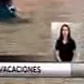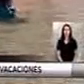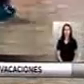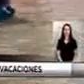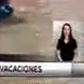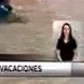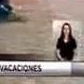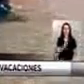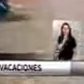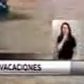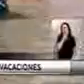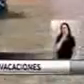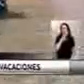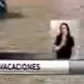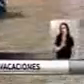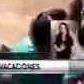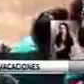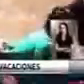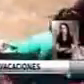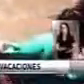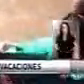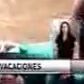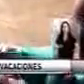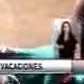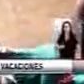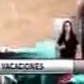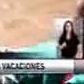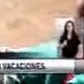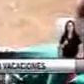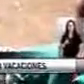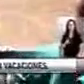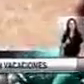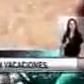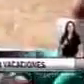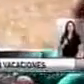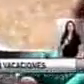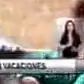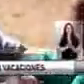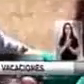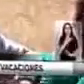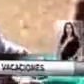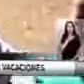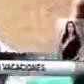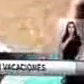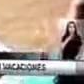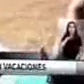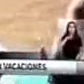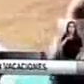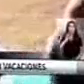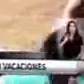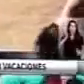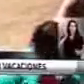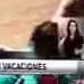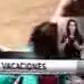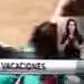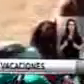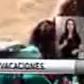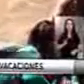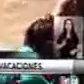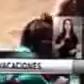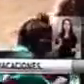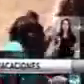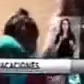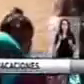Un paraíso. Un paraíso tremendo. Paraíso, todas las aguas salinas, la gente también bien amable, siempre